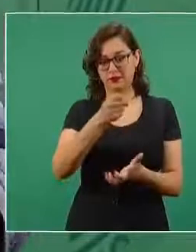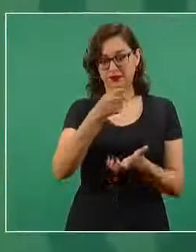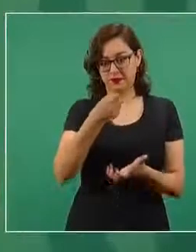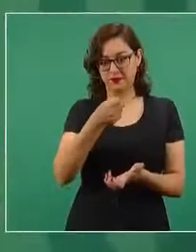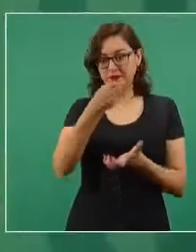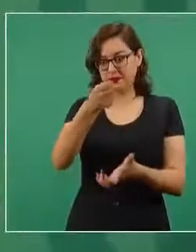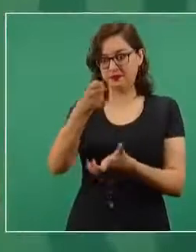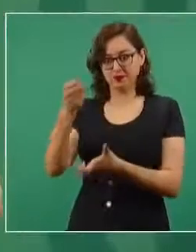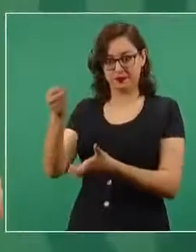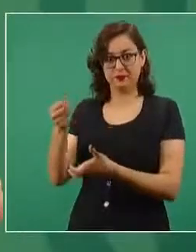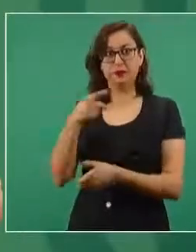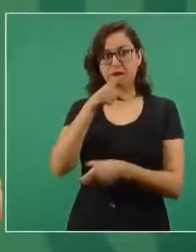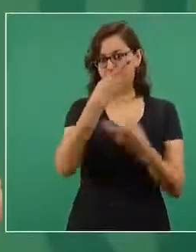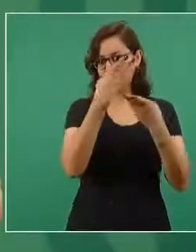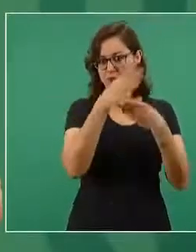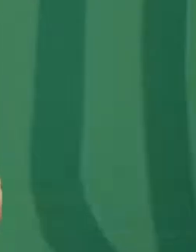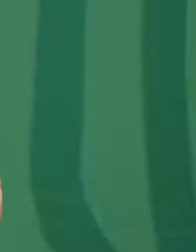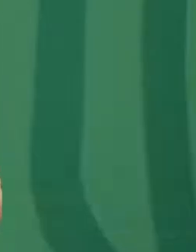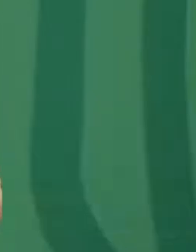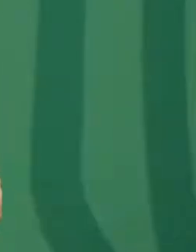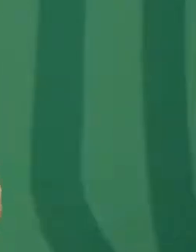Los bancos